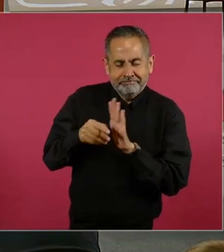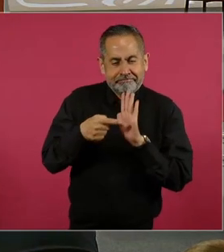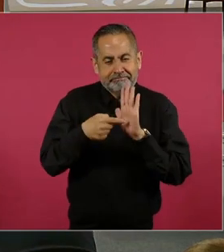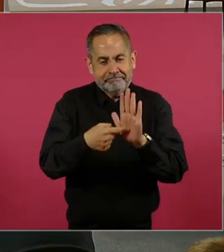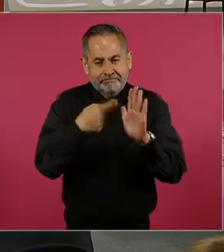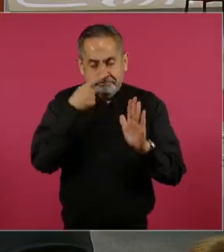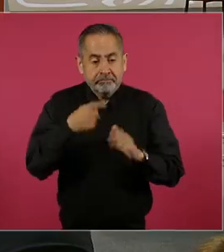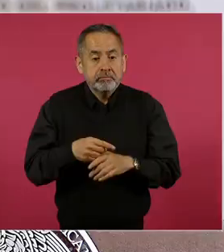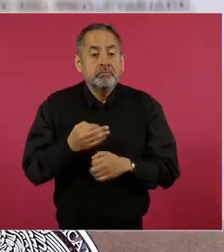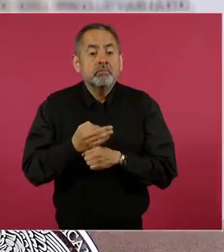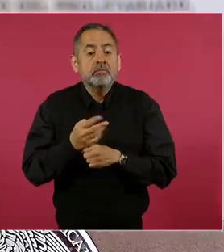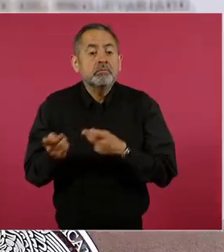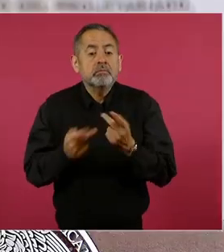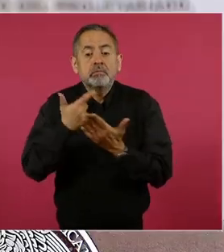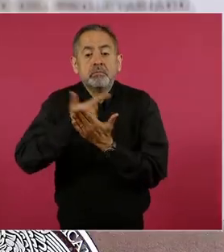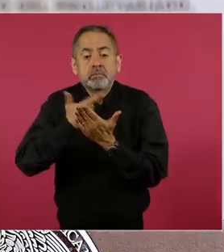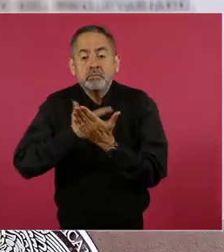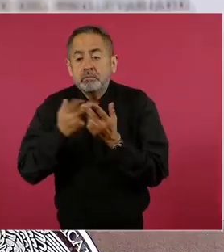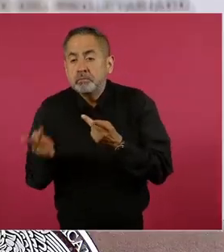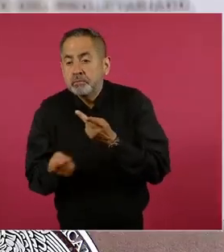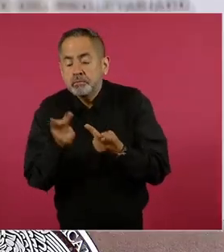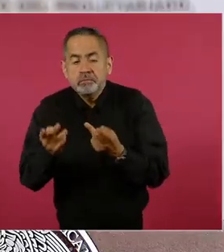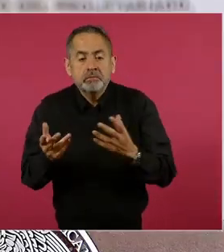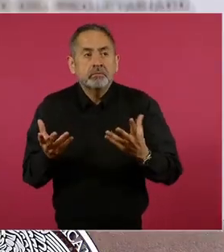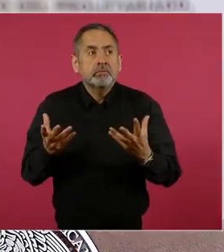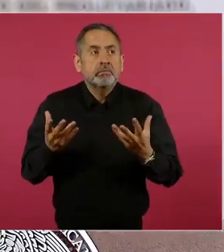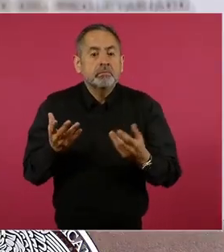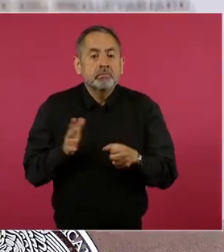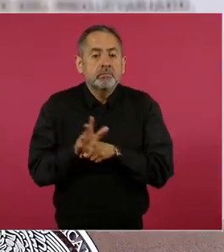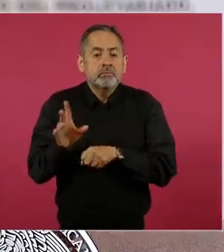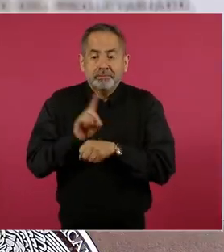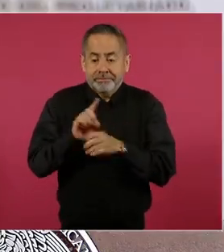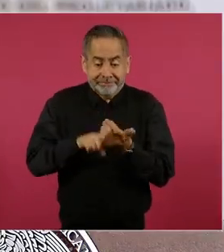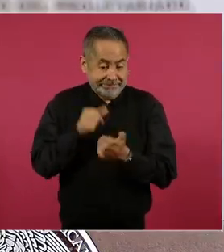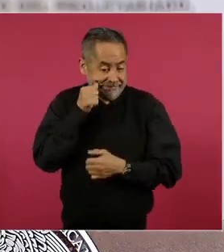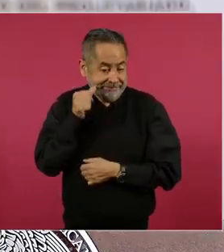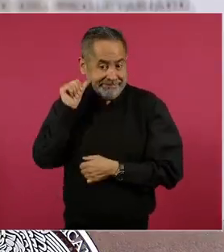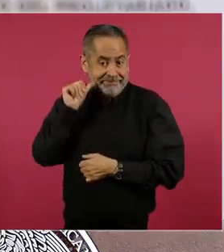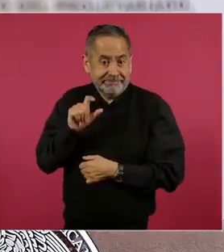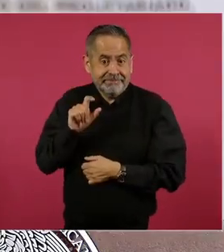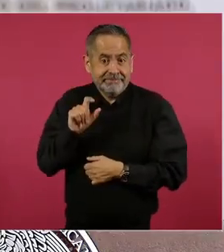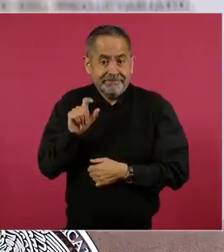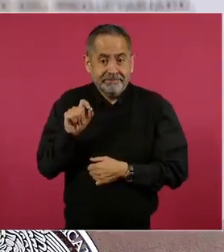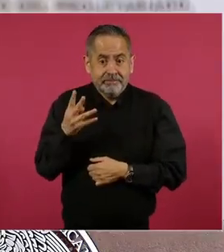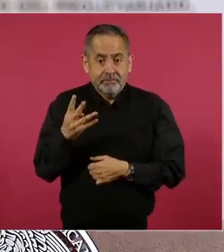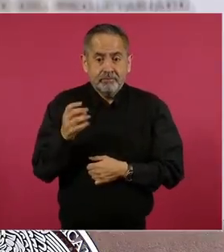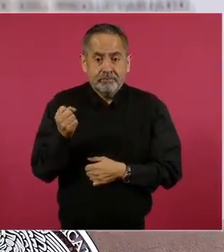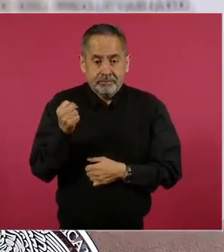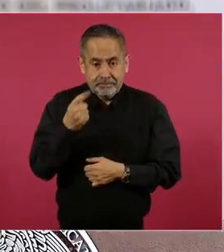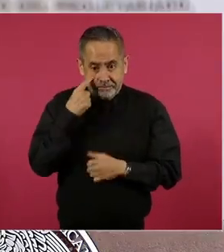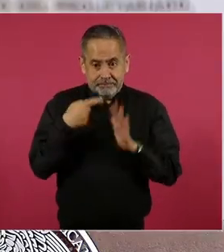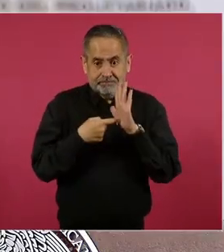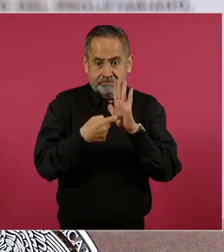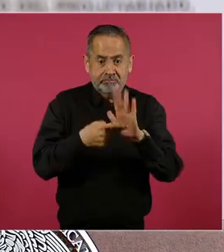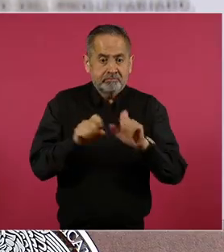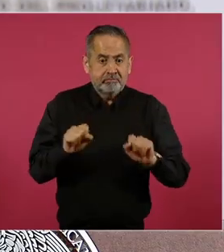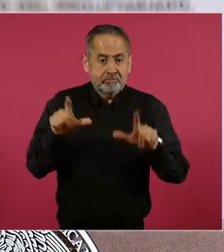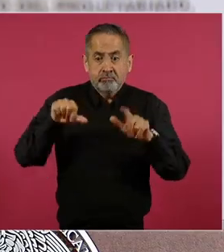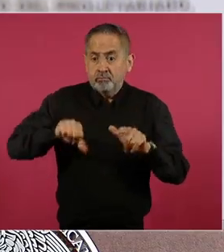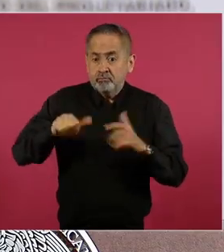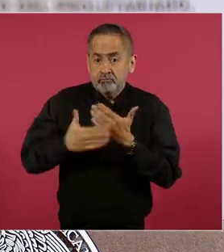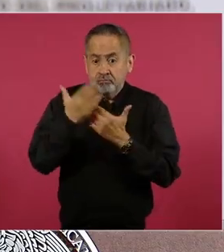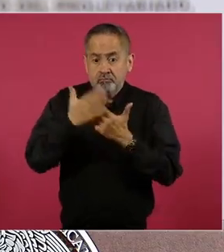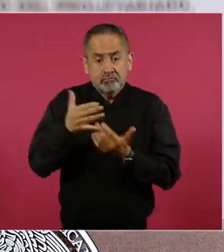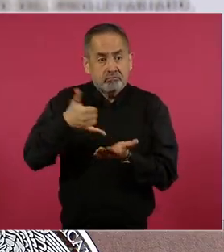la encuesta publicada por Encol el 24, apenas ayer, 24 de septiembre. Hoy por la mañana